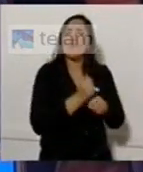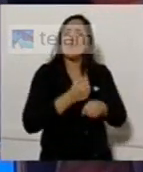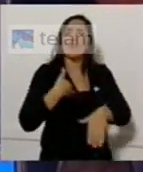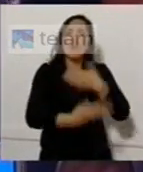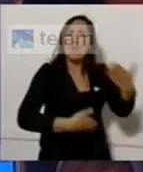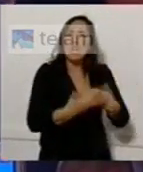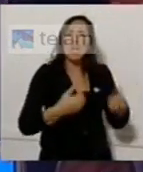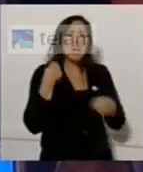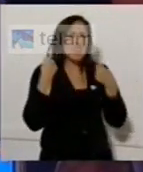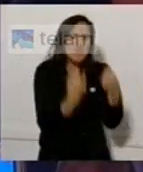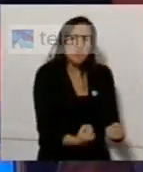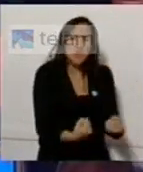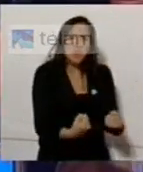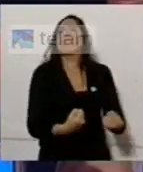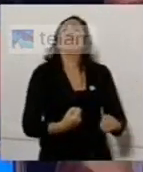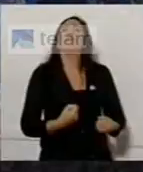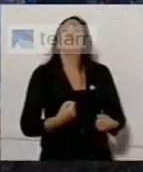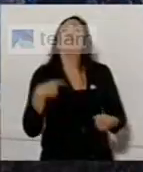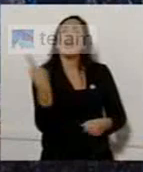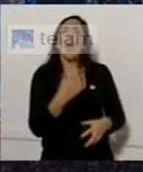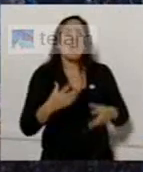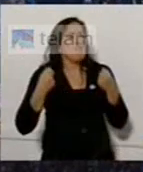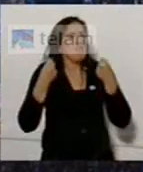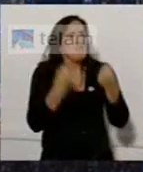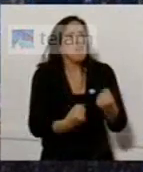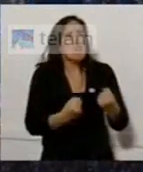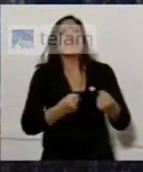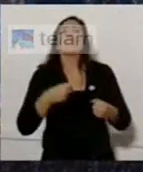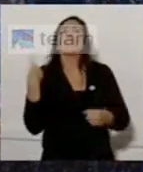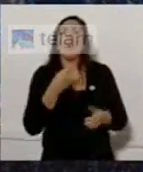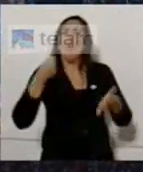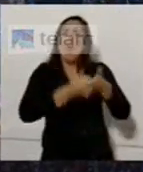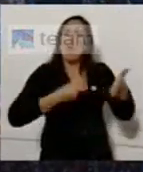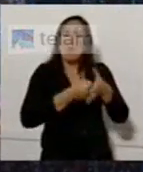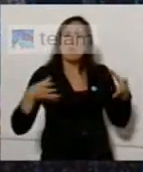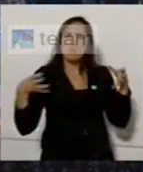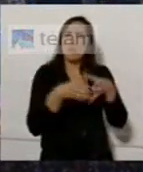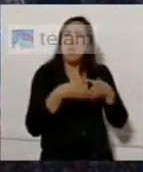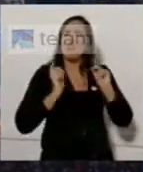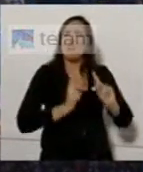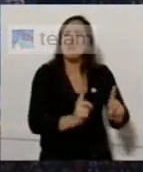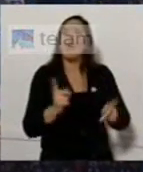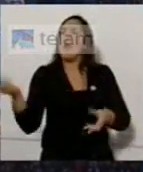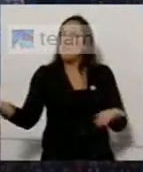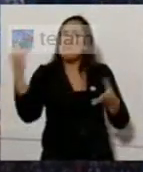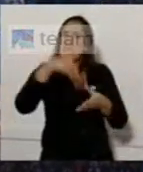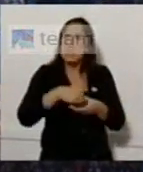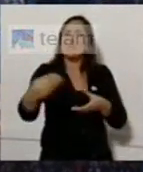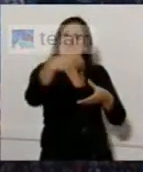con sacrificio, con esfuerzo, con militancia, con participación,